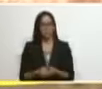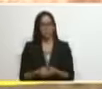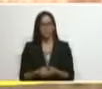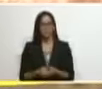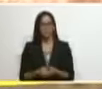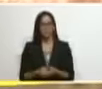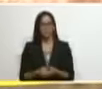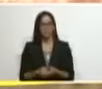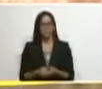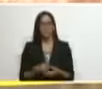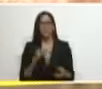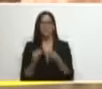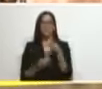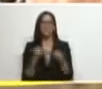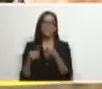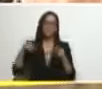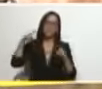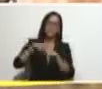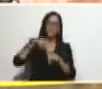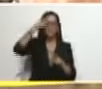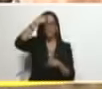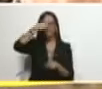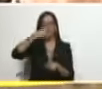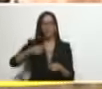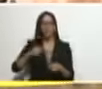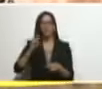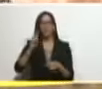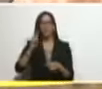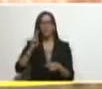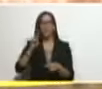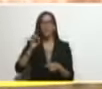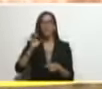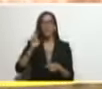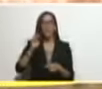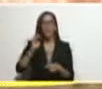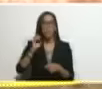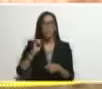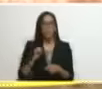para preparar agresiones a la población de Tumeremo,